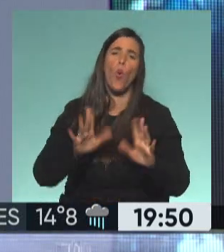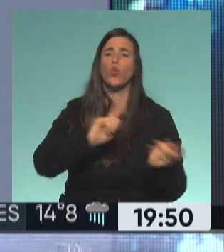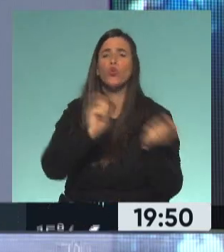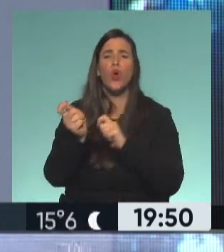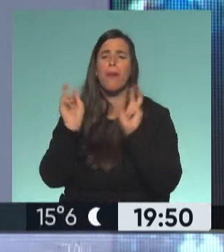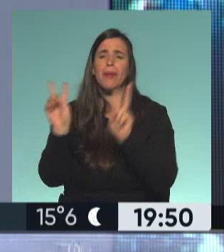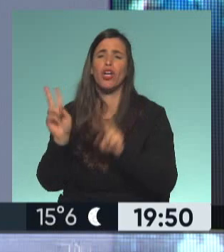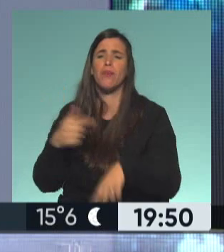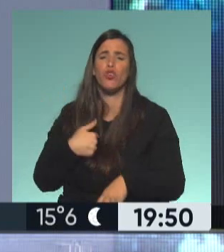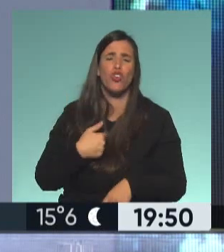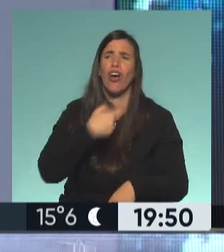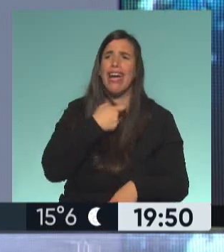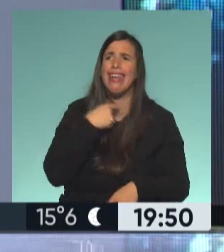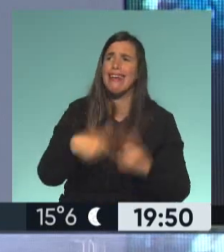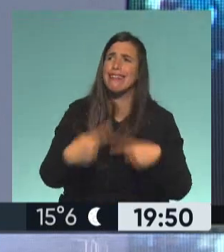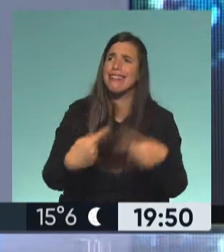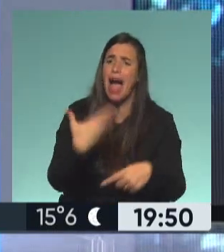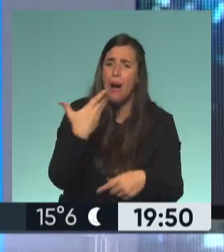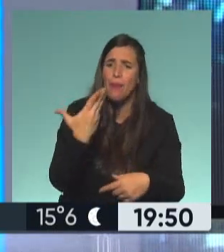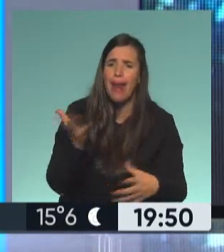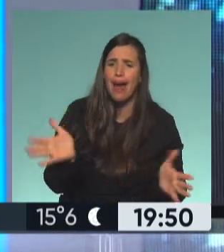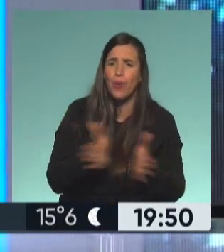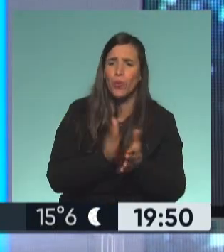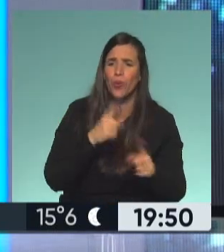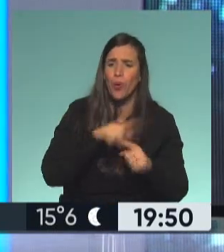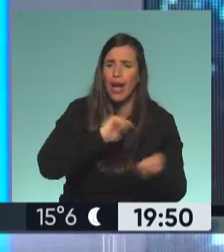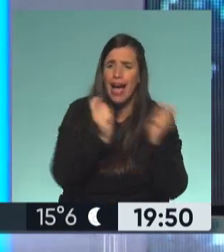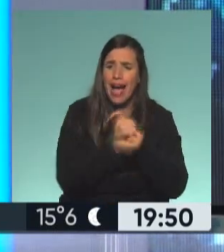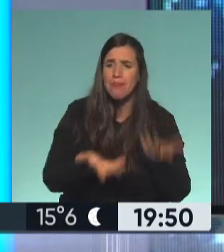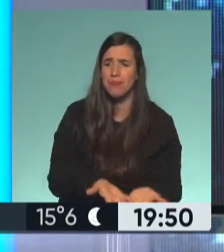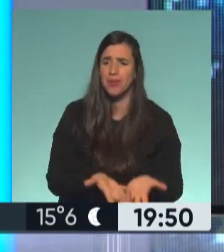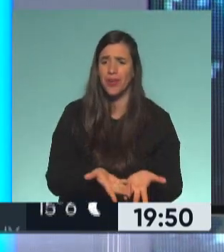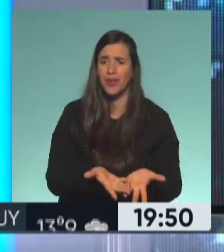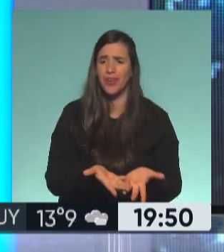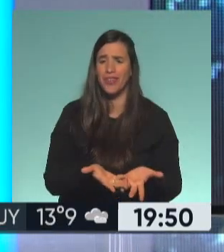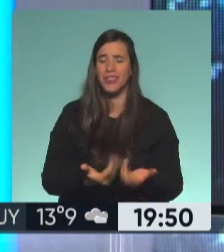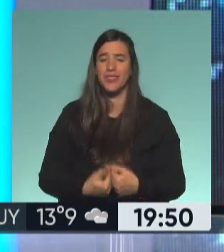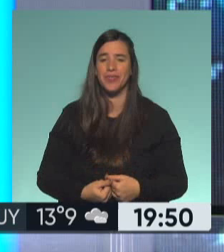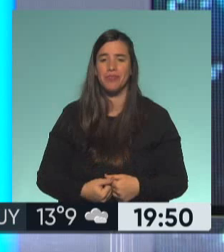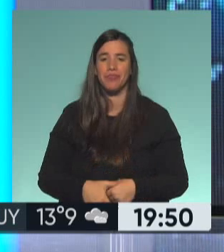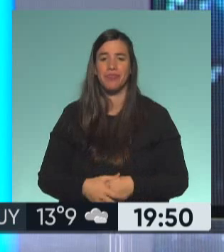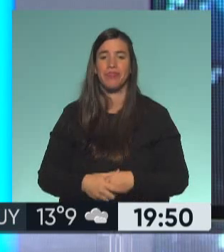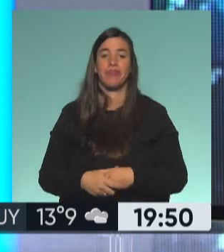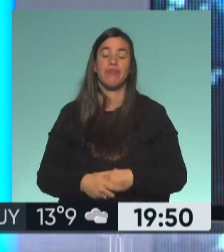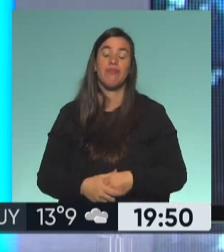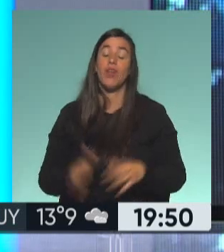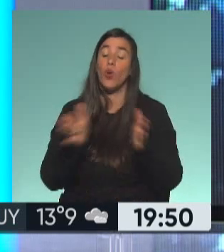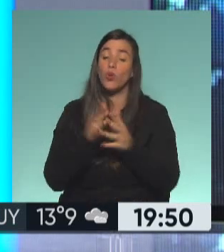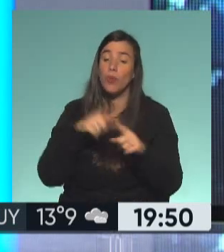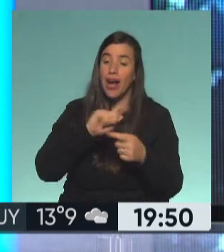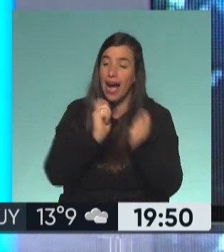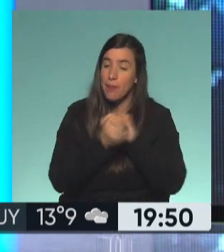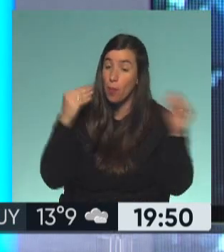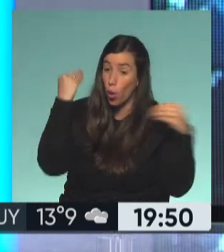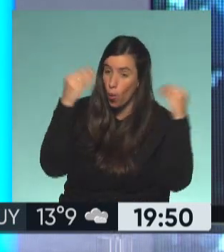Cambio. ¿Quién te dijo que no tenés que hablar de Juntos por el Bueno, Cambio? te voy con los dos, mirá, ahora Por voy con el eso. peronismo. Pero Juntos por el ¿No? Cambio, pues estuve hablando mucho y hay preocupación